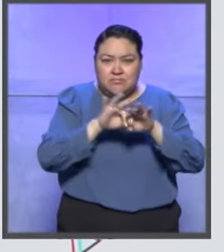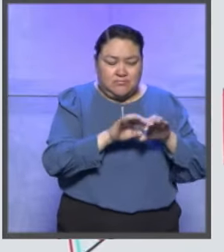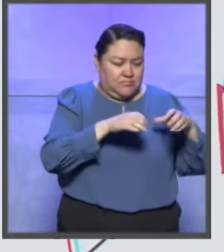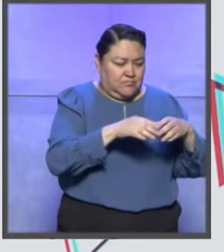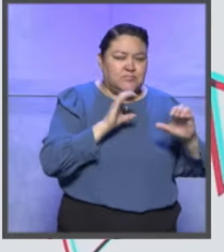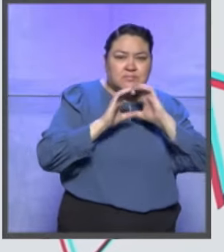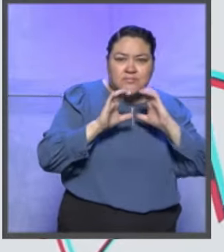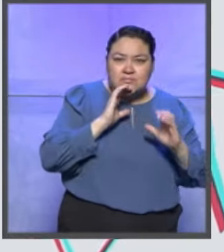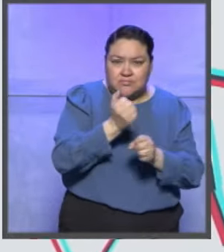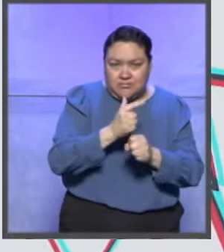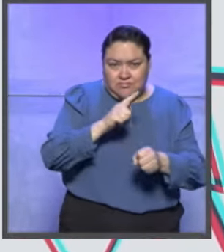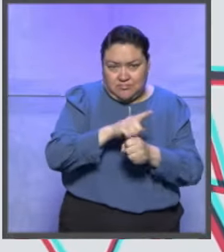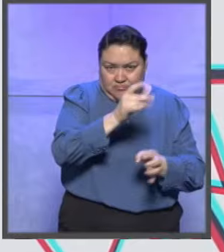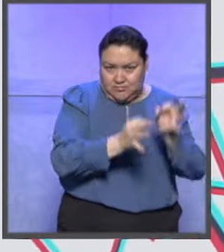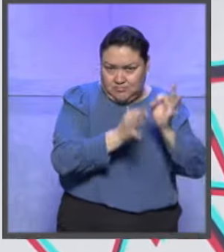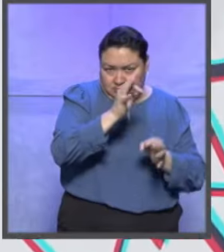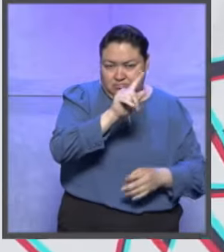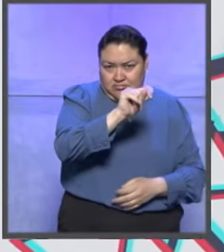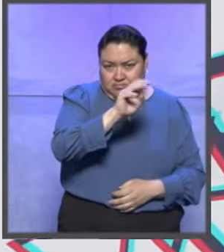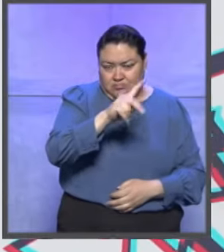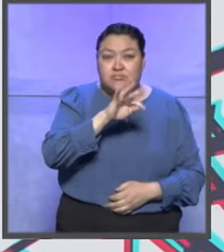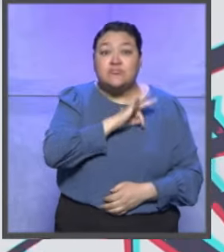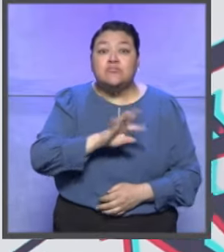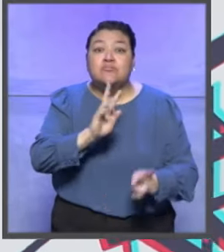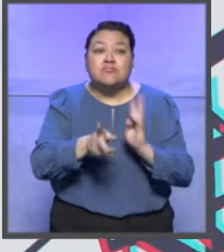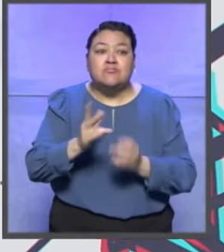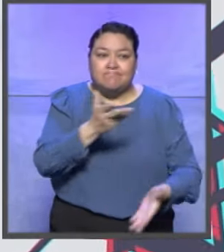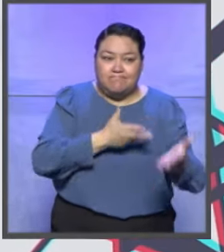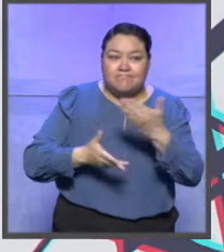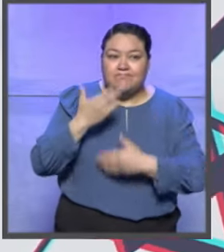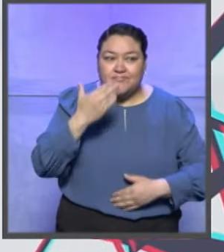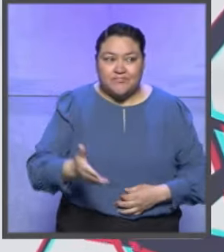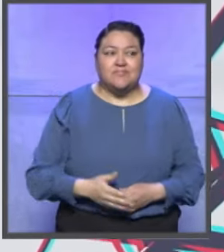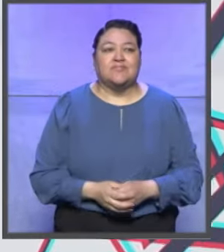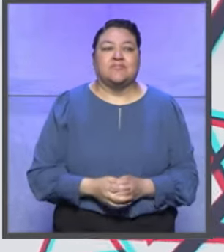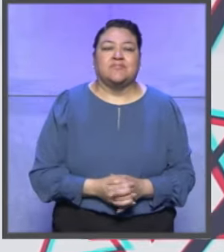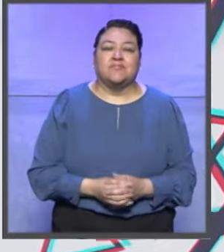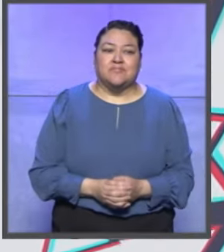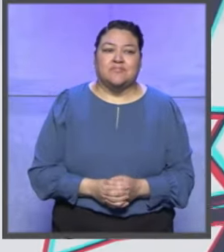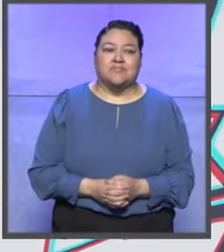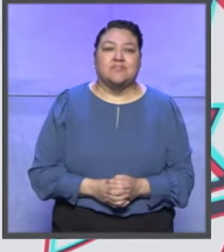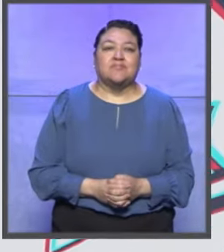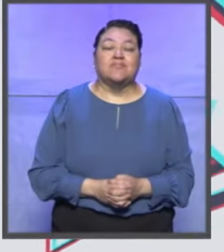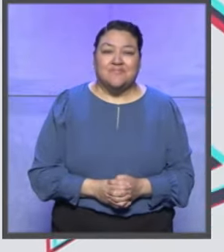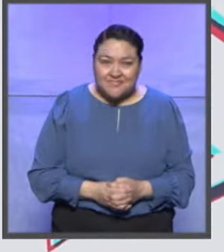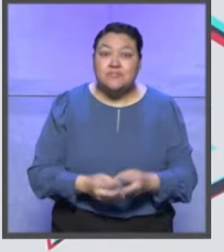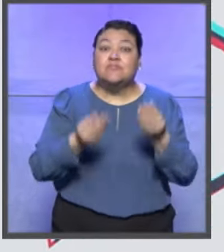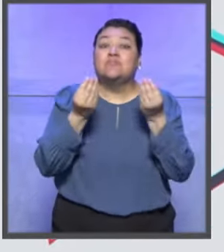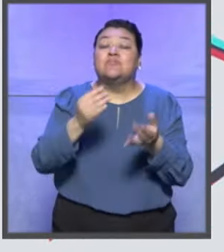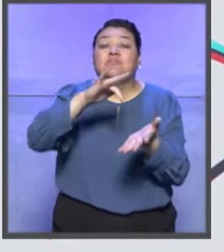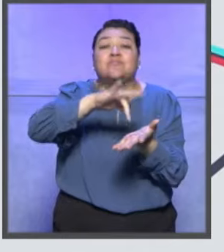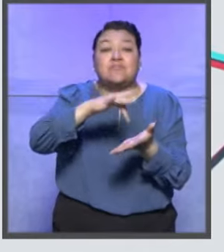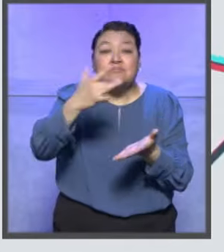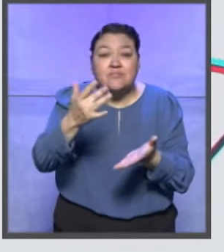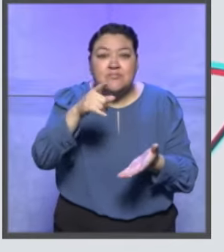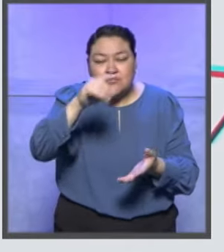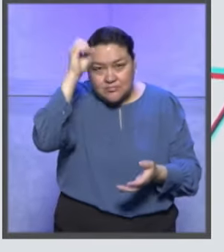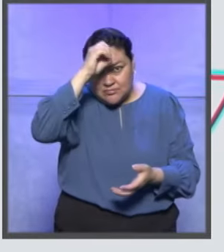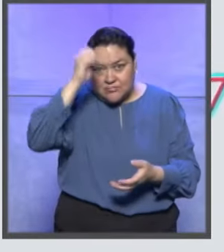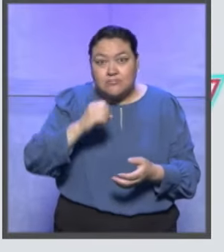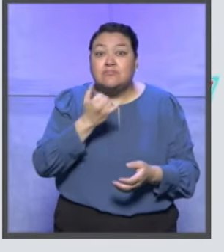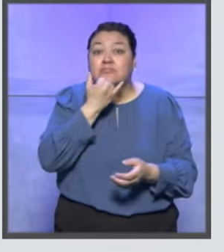la Dirección de Comunicación Social del Tribunal Electoral del Poder Judicial de la Federación. Muchas gracias. Y por eso fue para nosotros. Margarita, muchísimas gracias